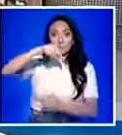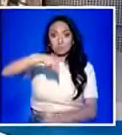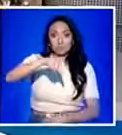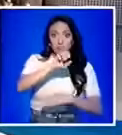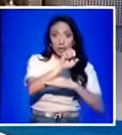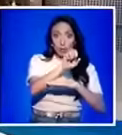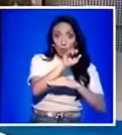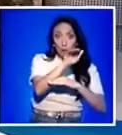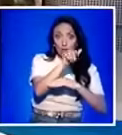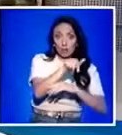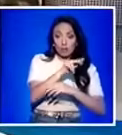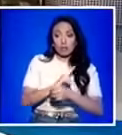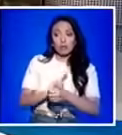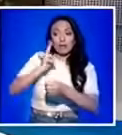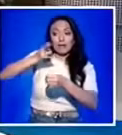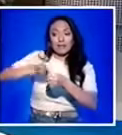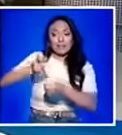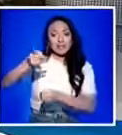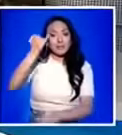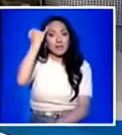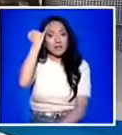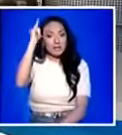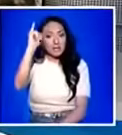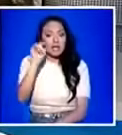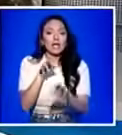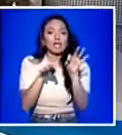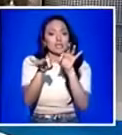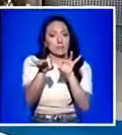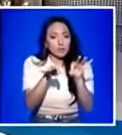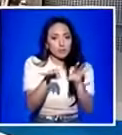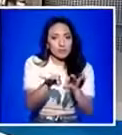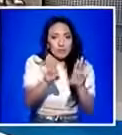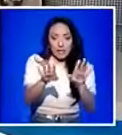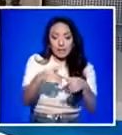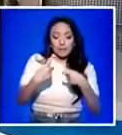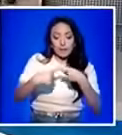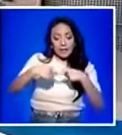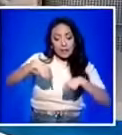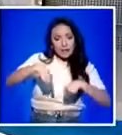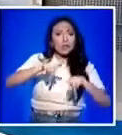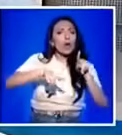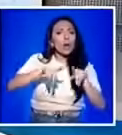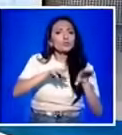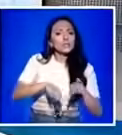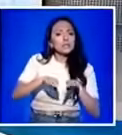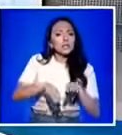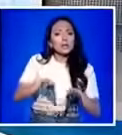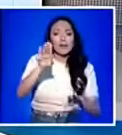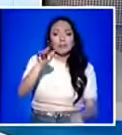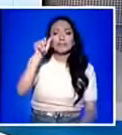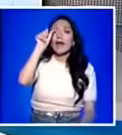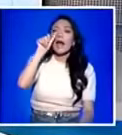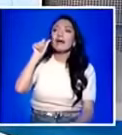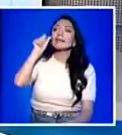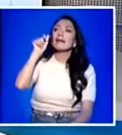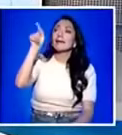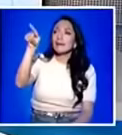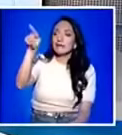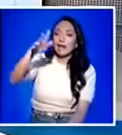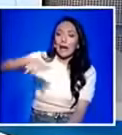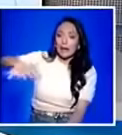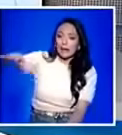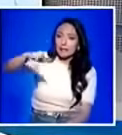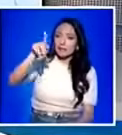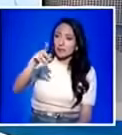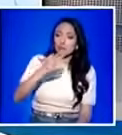190 países que se suman a esta iniciativa ambiental y en Quito se alistan varias actividades. Andreita Marín está en el Parque Elegido